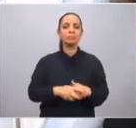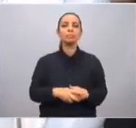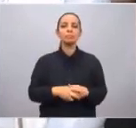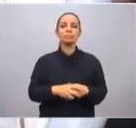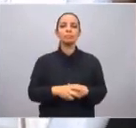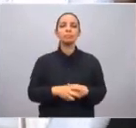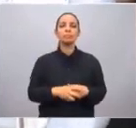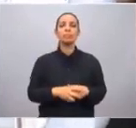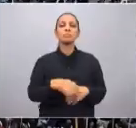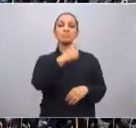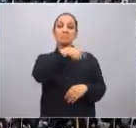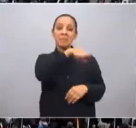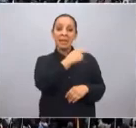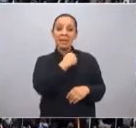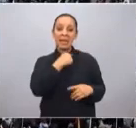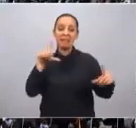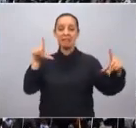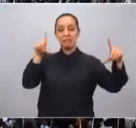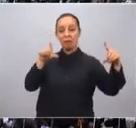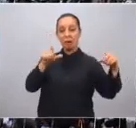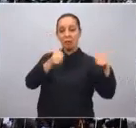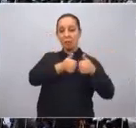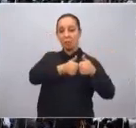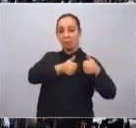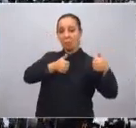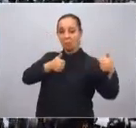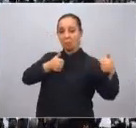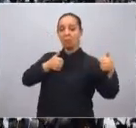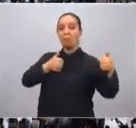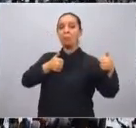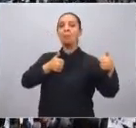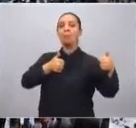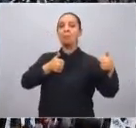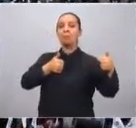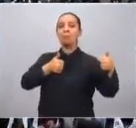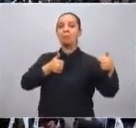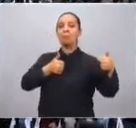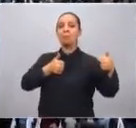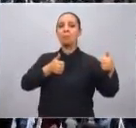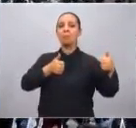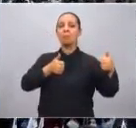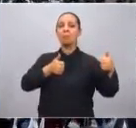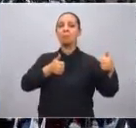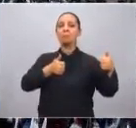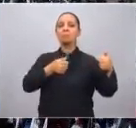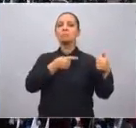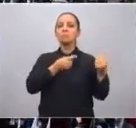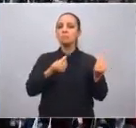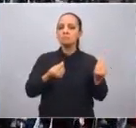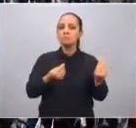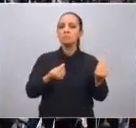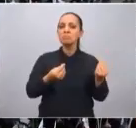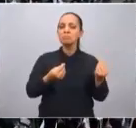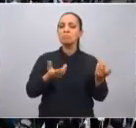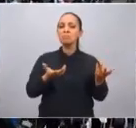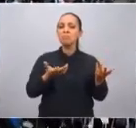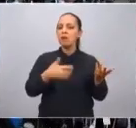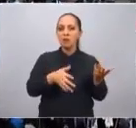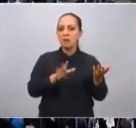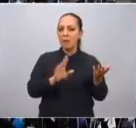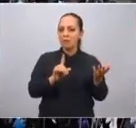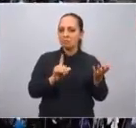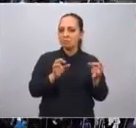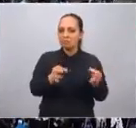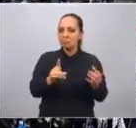si era para el marketing, que arrancaran nomás, que no íbamos a llegar.